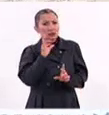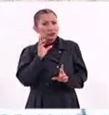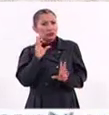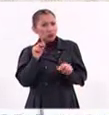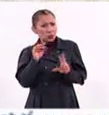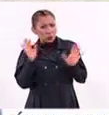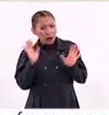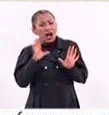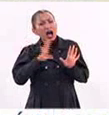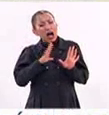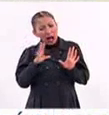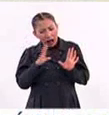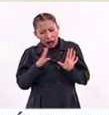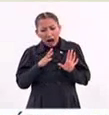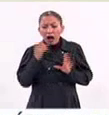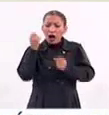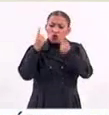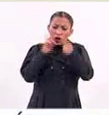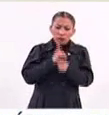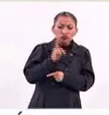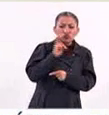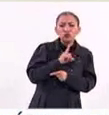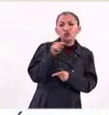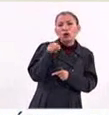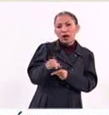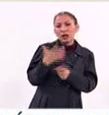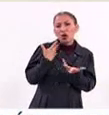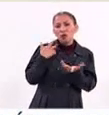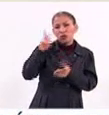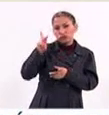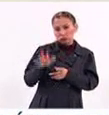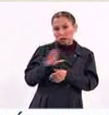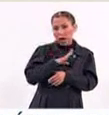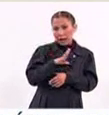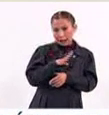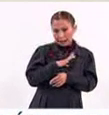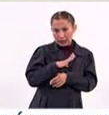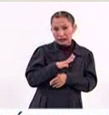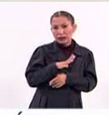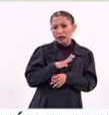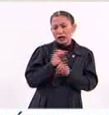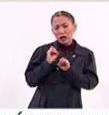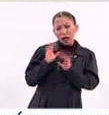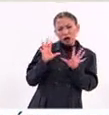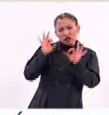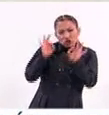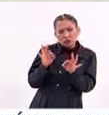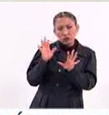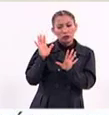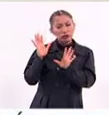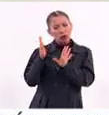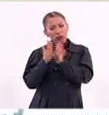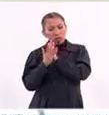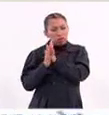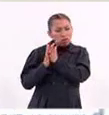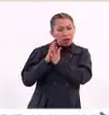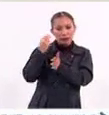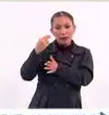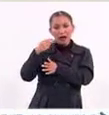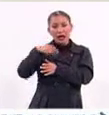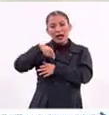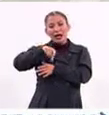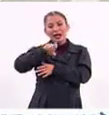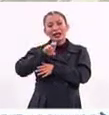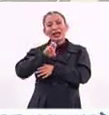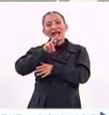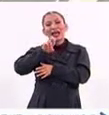Sí aparecen, digamos, algunas mujeres que se prostituyen, no muy claramente, hay una que se llama